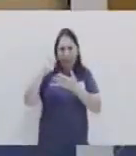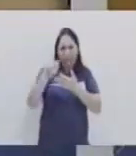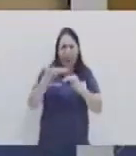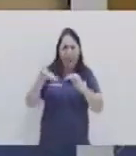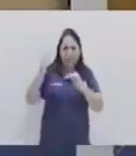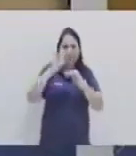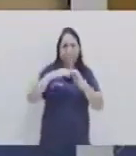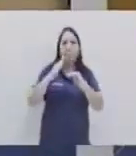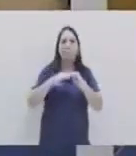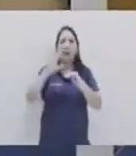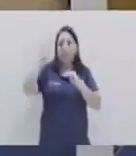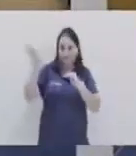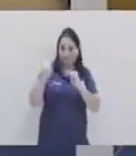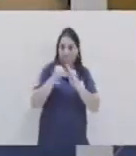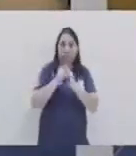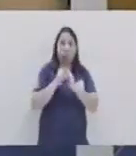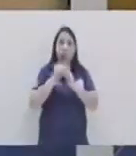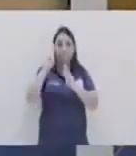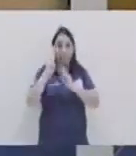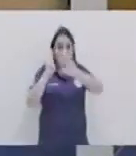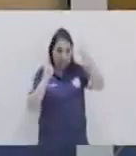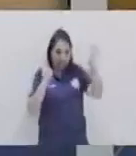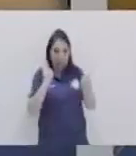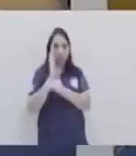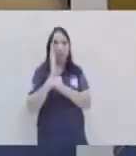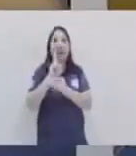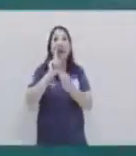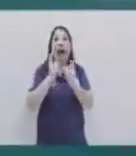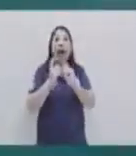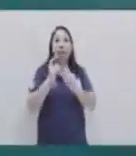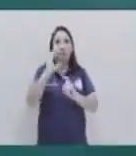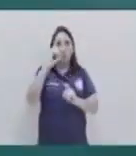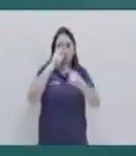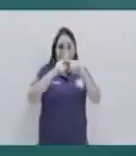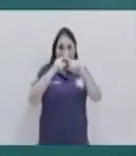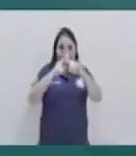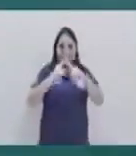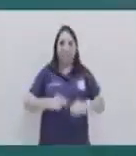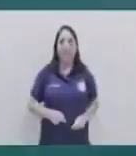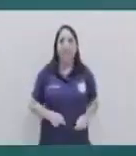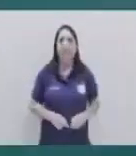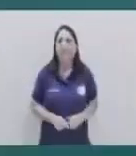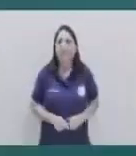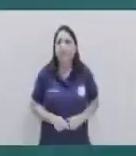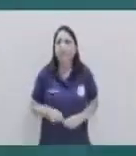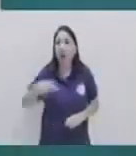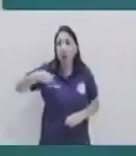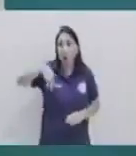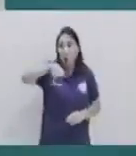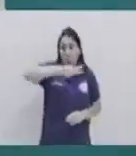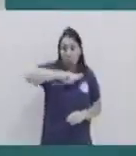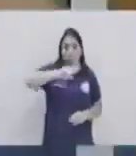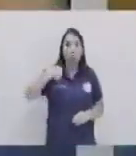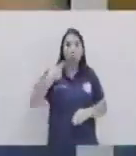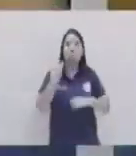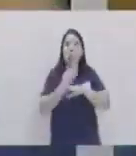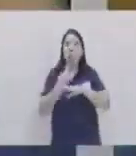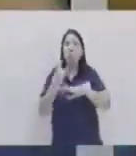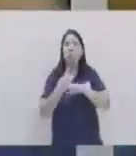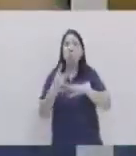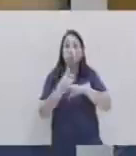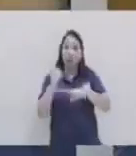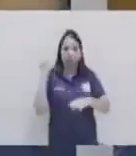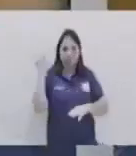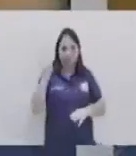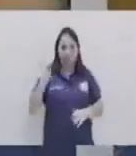y, sustituyendo el valor de x que acabamos de encontrar en la ecuación. Nosotros en este caso vamos a utilizar esta ecuación, que es mucho